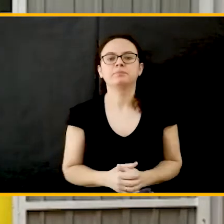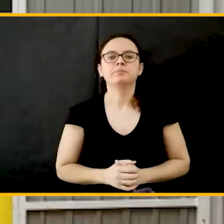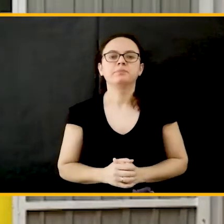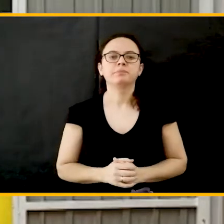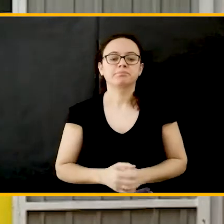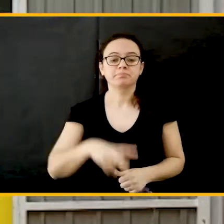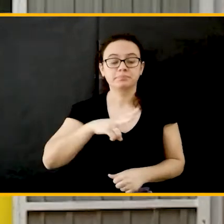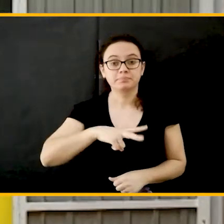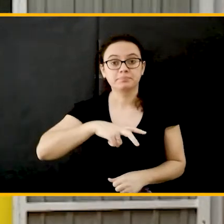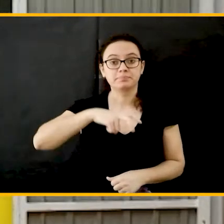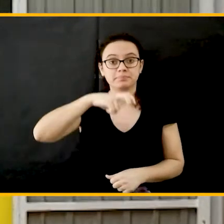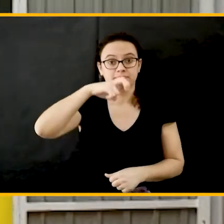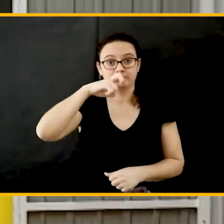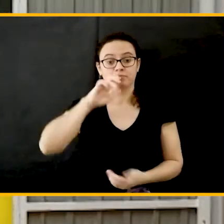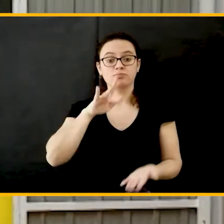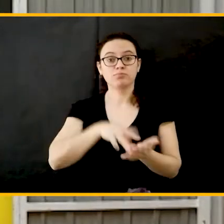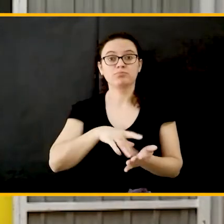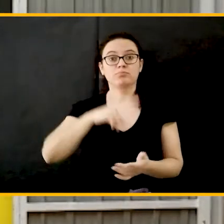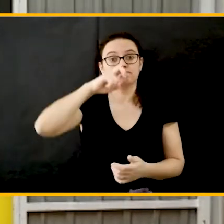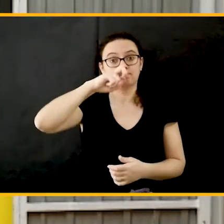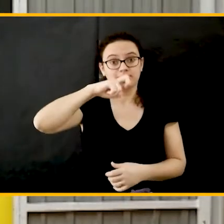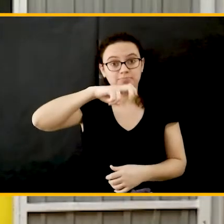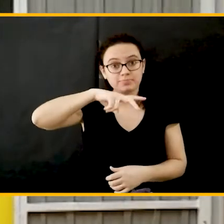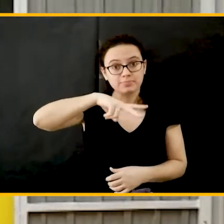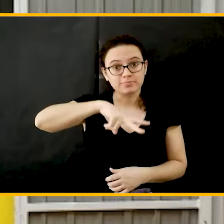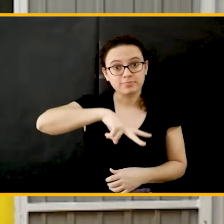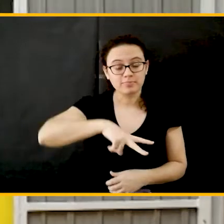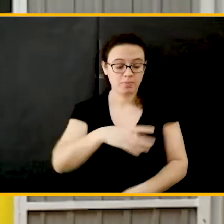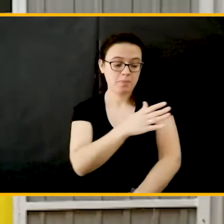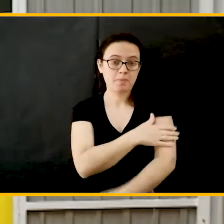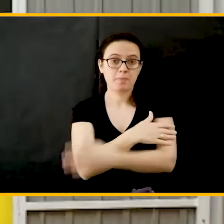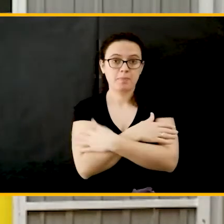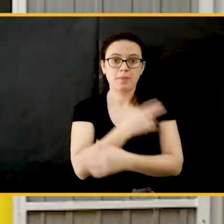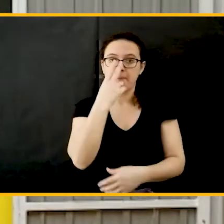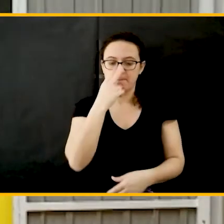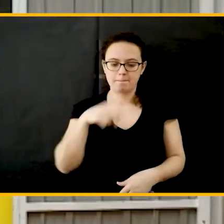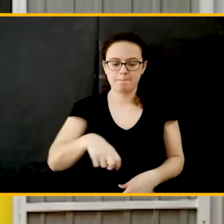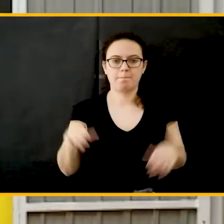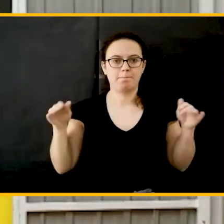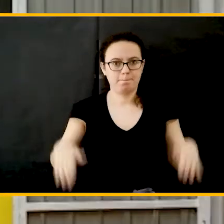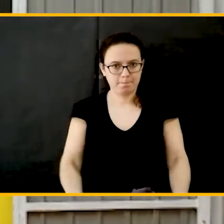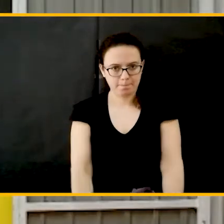Cogemos aire y cuando lo soltamos, bajamos los brazos a los pies.